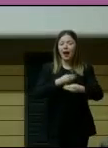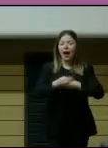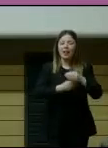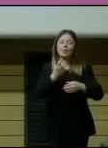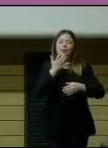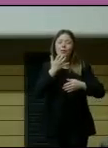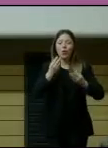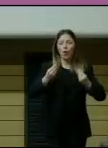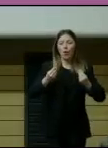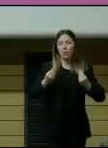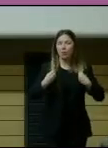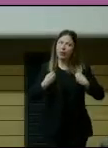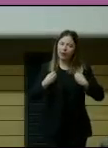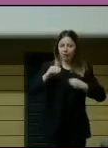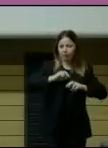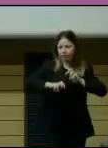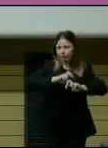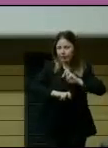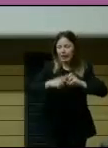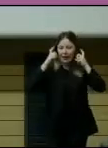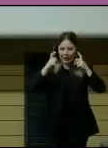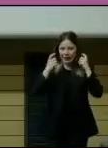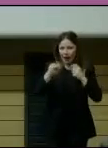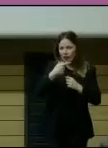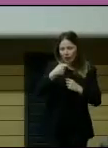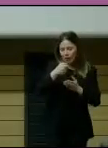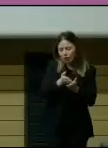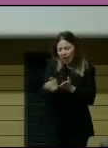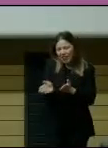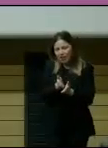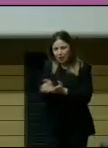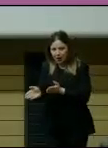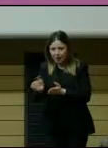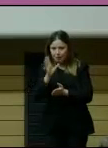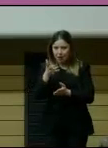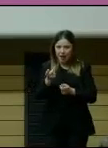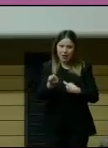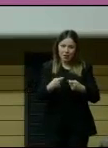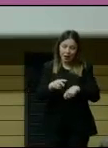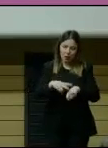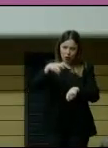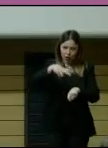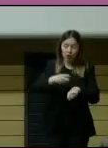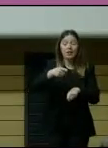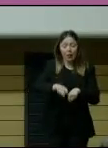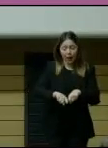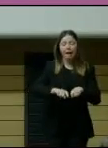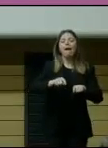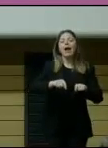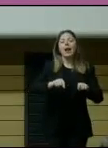pues, buscarse la vida e intentar desviar fármacos de fentanilo para ofrecerlo en el mercado negro, que también los medios de